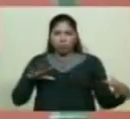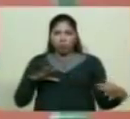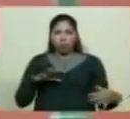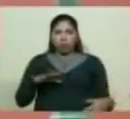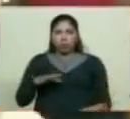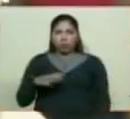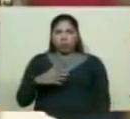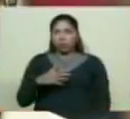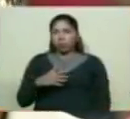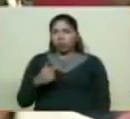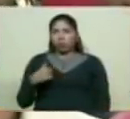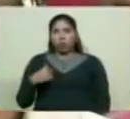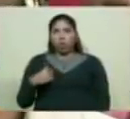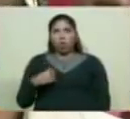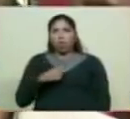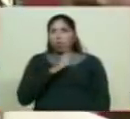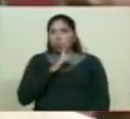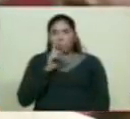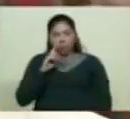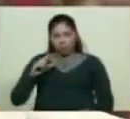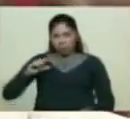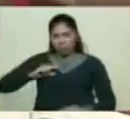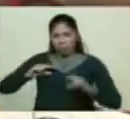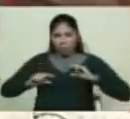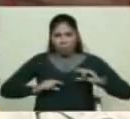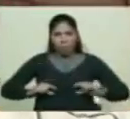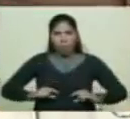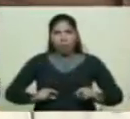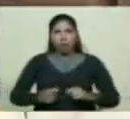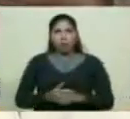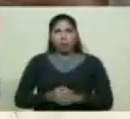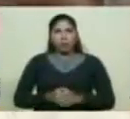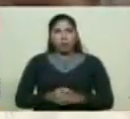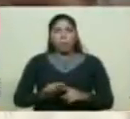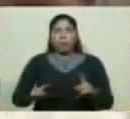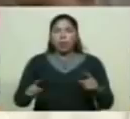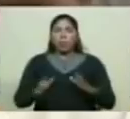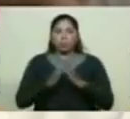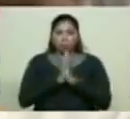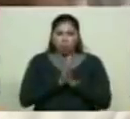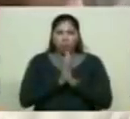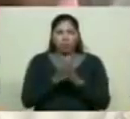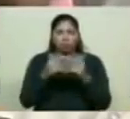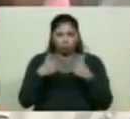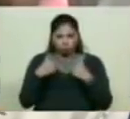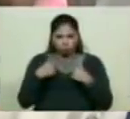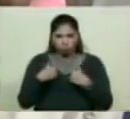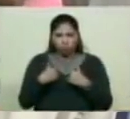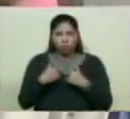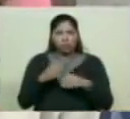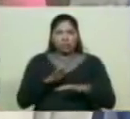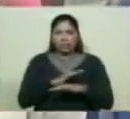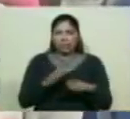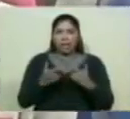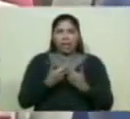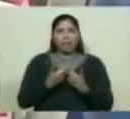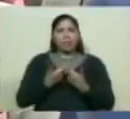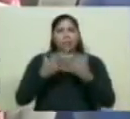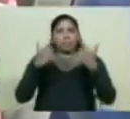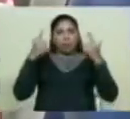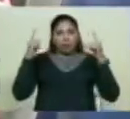estatutos y decretos pero yo imploro la confirmación de la libertad absoluta